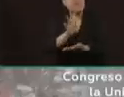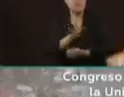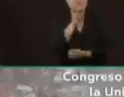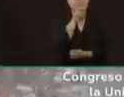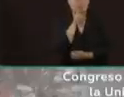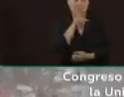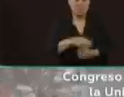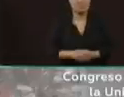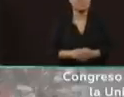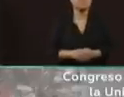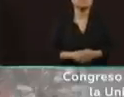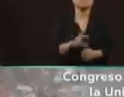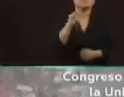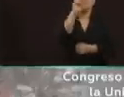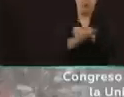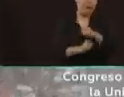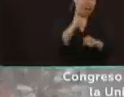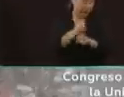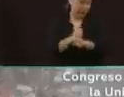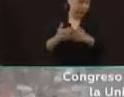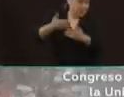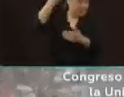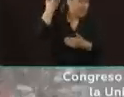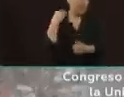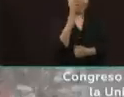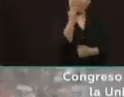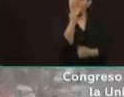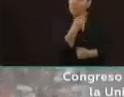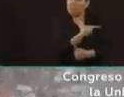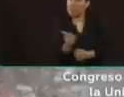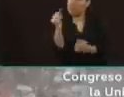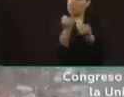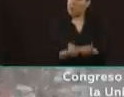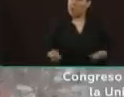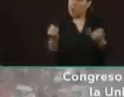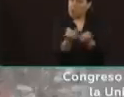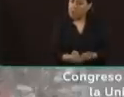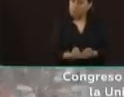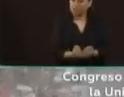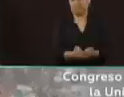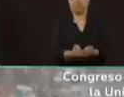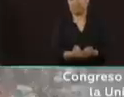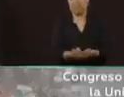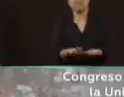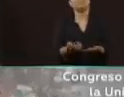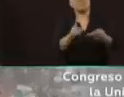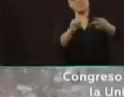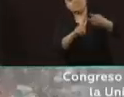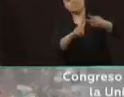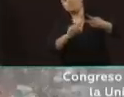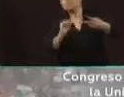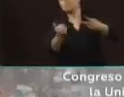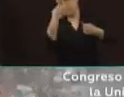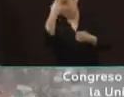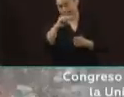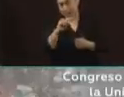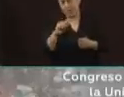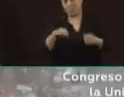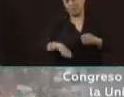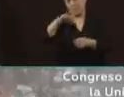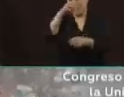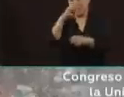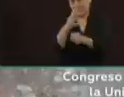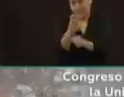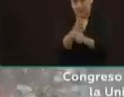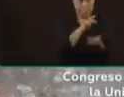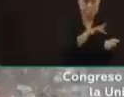En los 36 años no dejó de crecer. En el tema de la distribución para los adultos